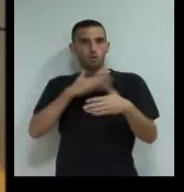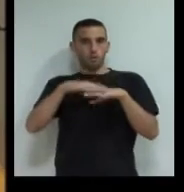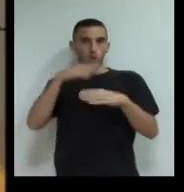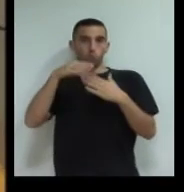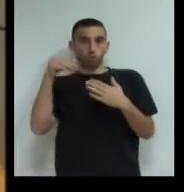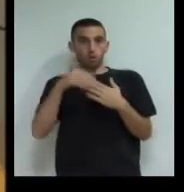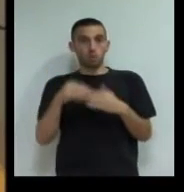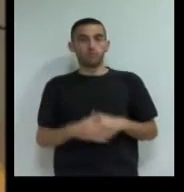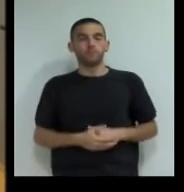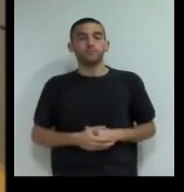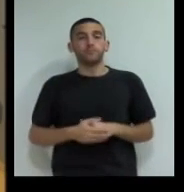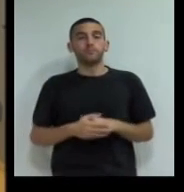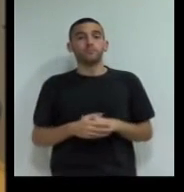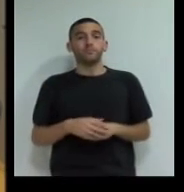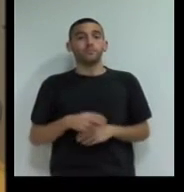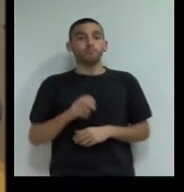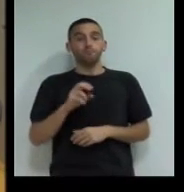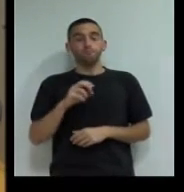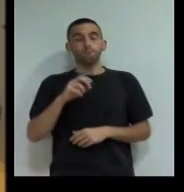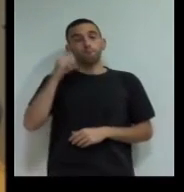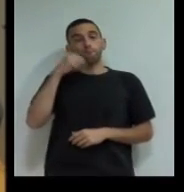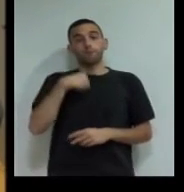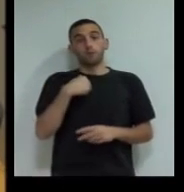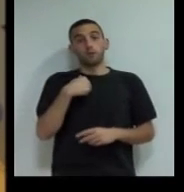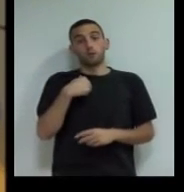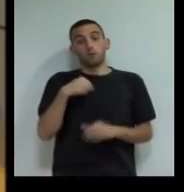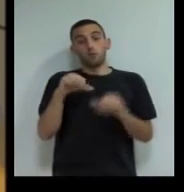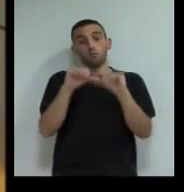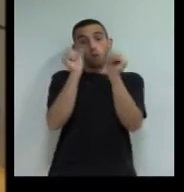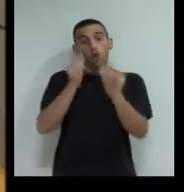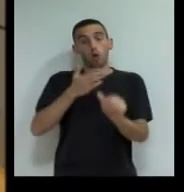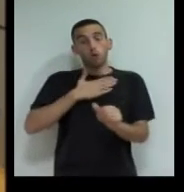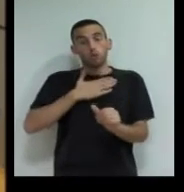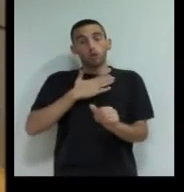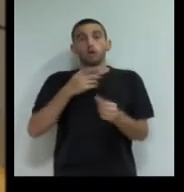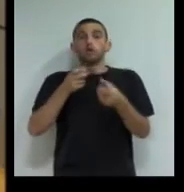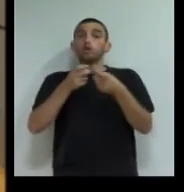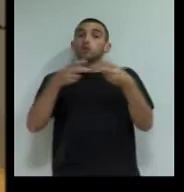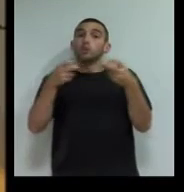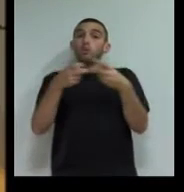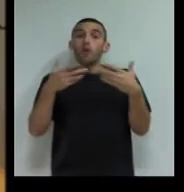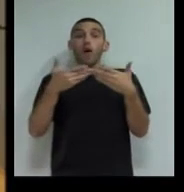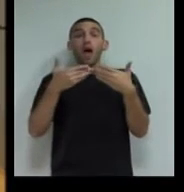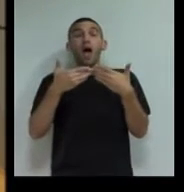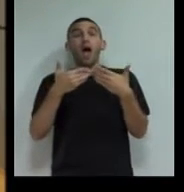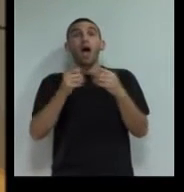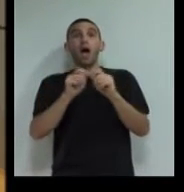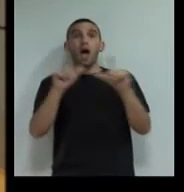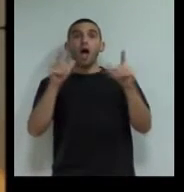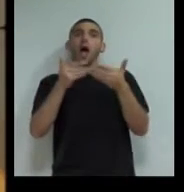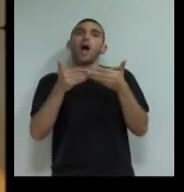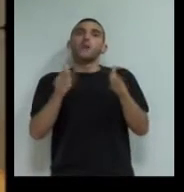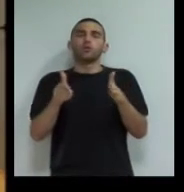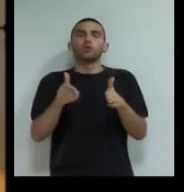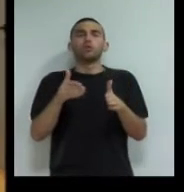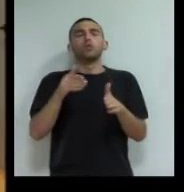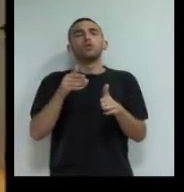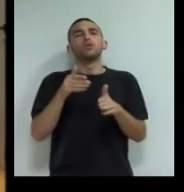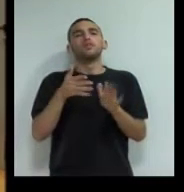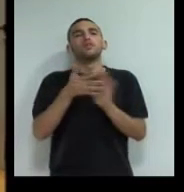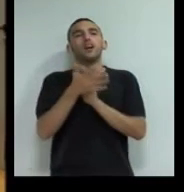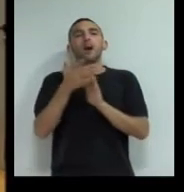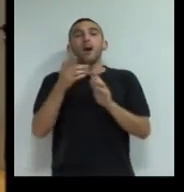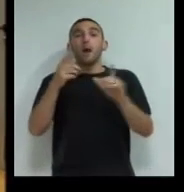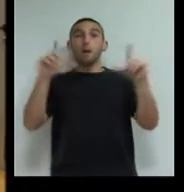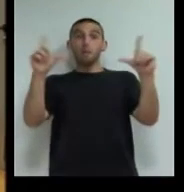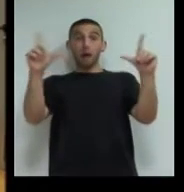Nosotros el subtitulado, nuestro modelo propone el subtitulado en abierto. Lo que no propone, o sea, lo que no hace es subtitular sobre